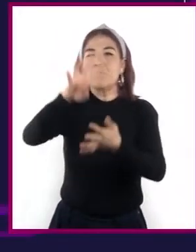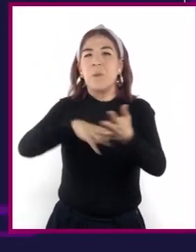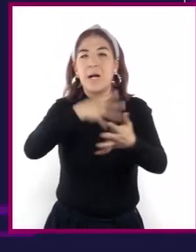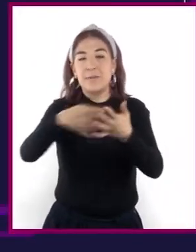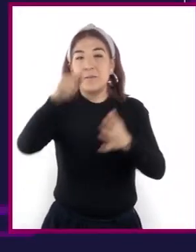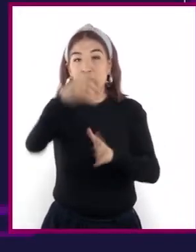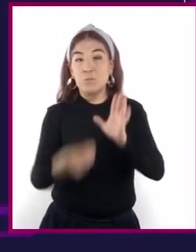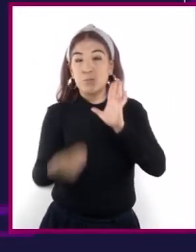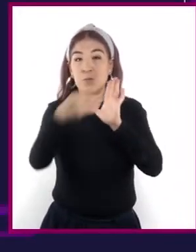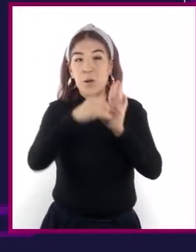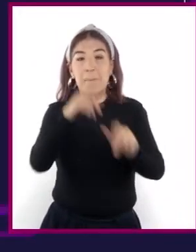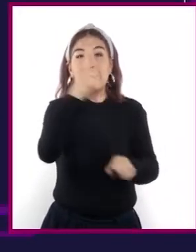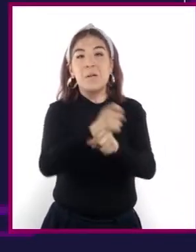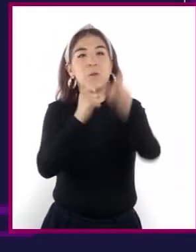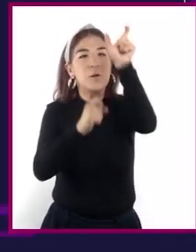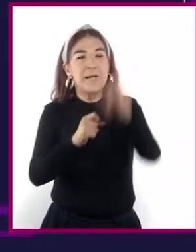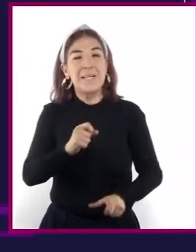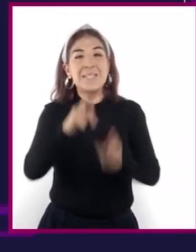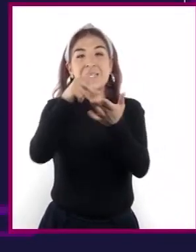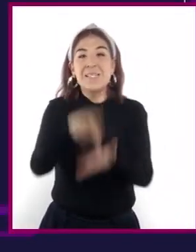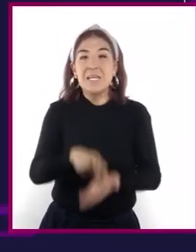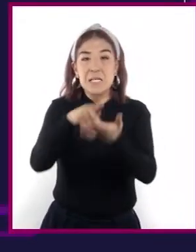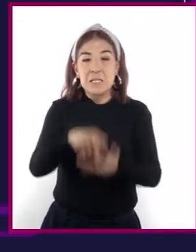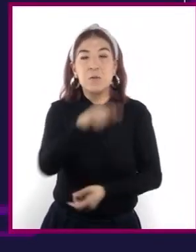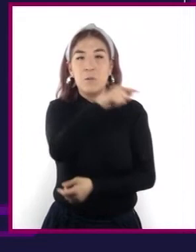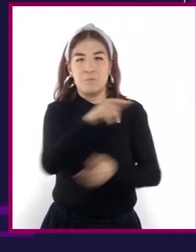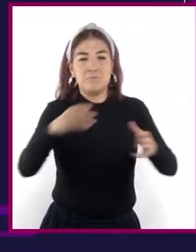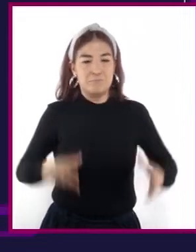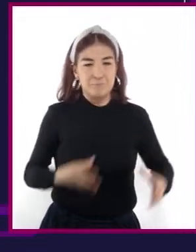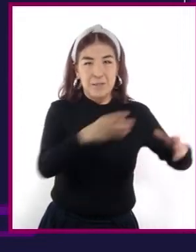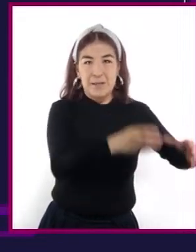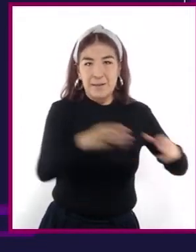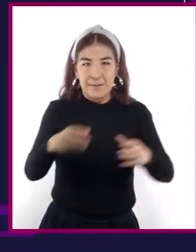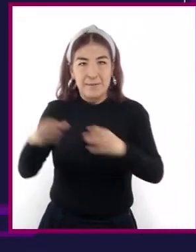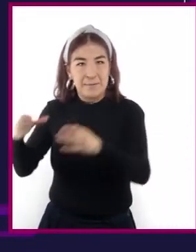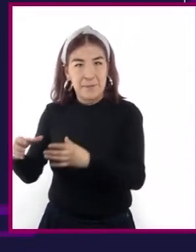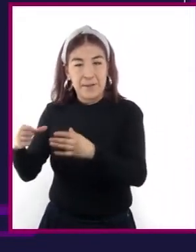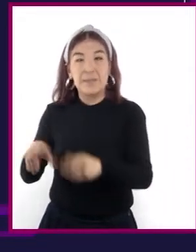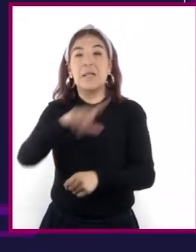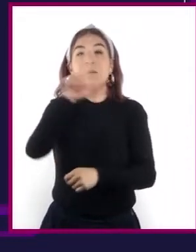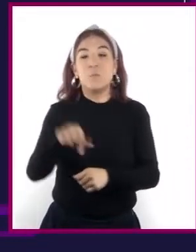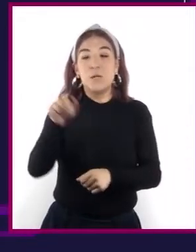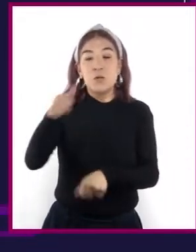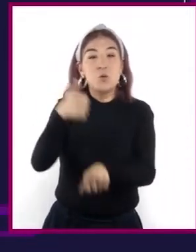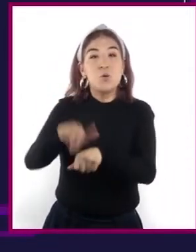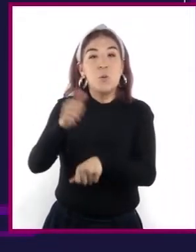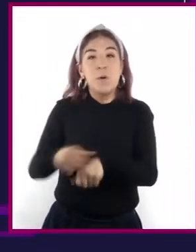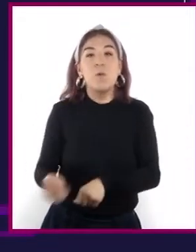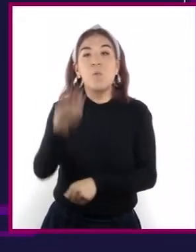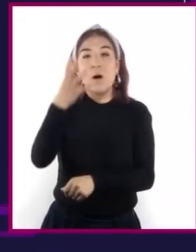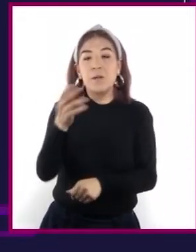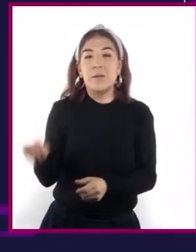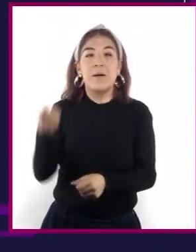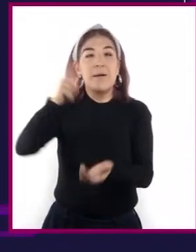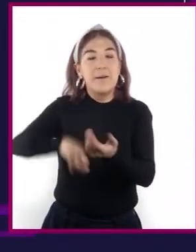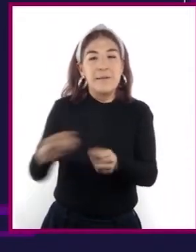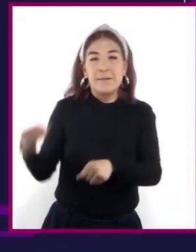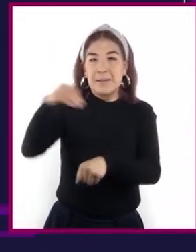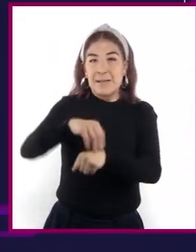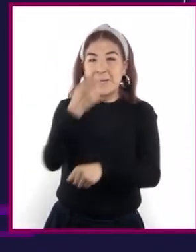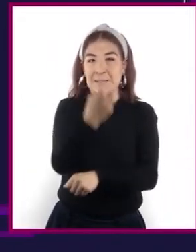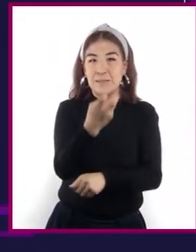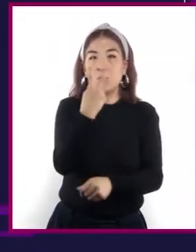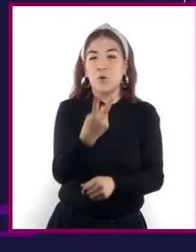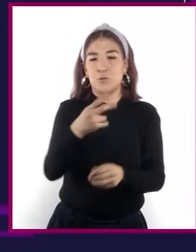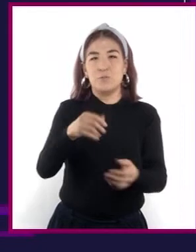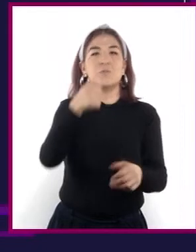registrando en la primera columna los kilogramos por paquete y, en la segunda columna, el número de paquetes que se pueden obtener de los 2